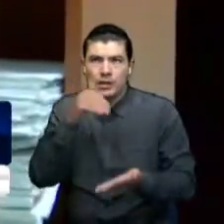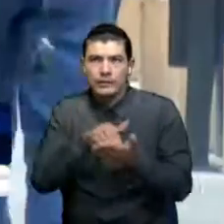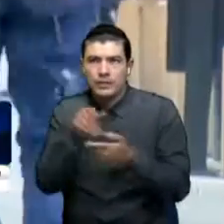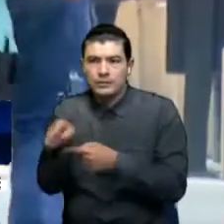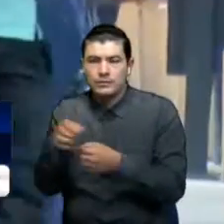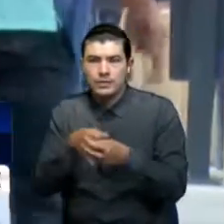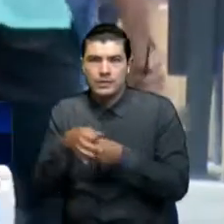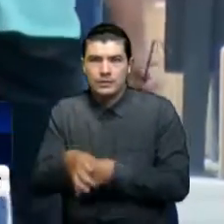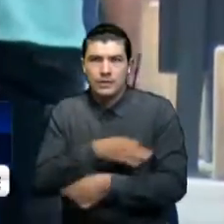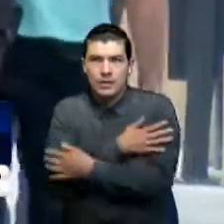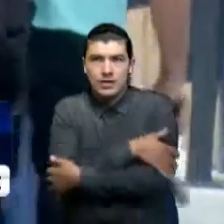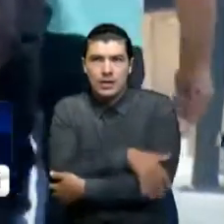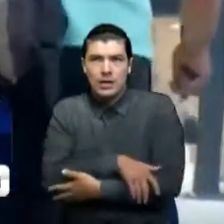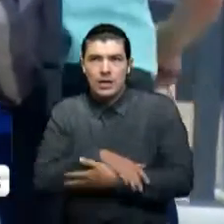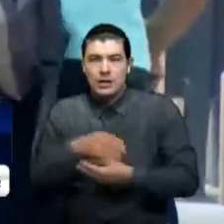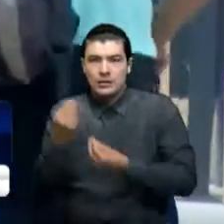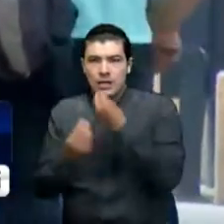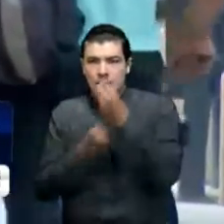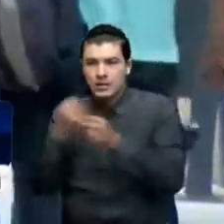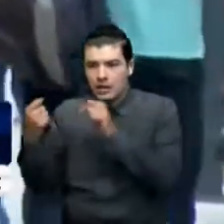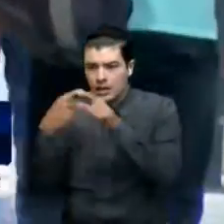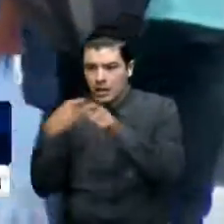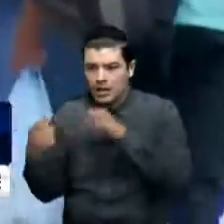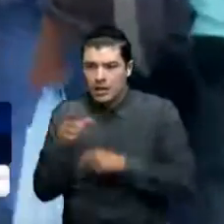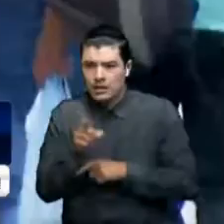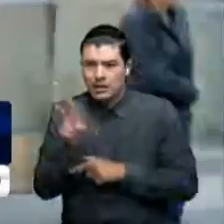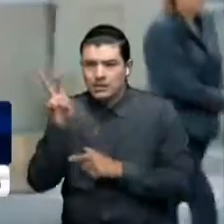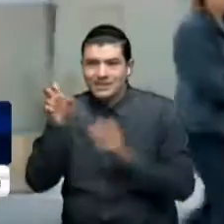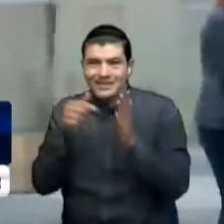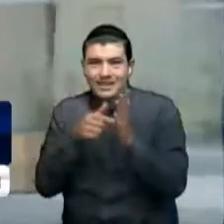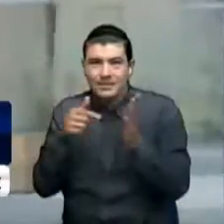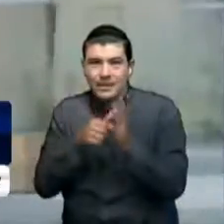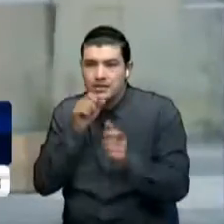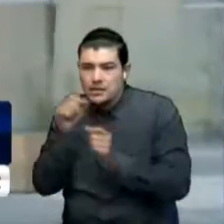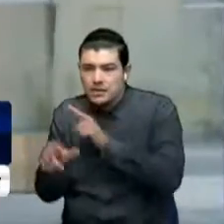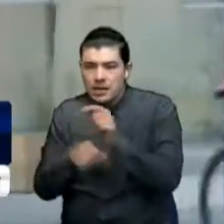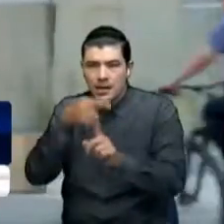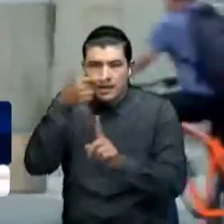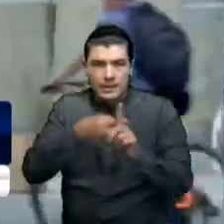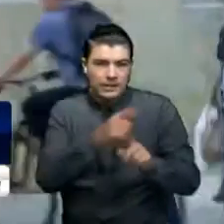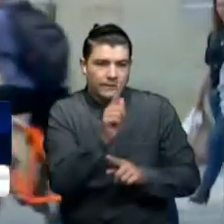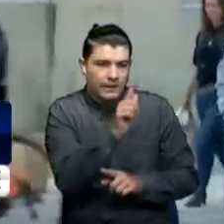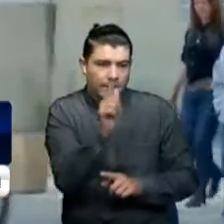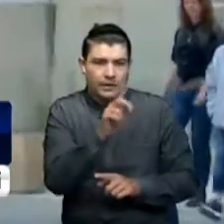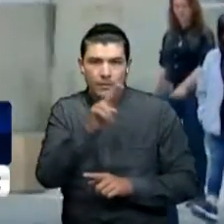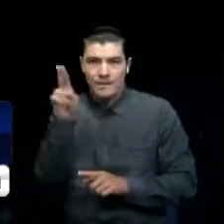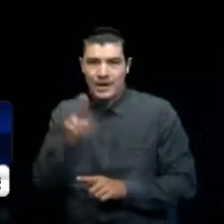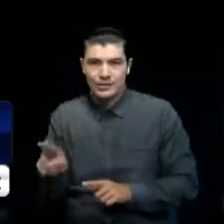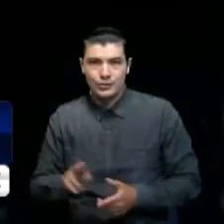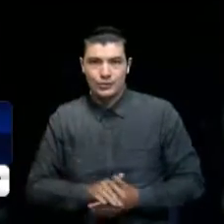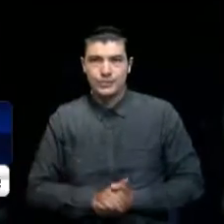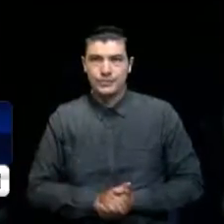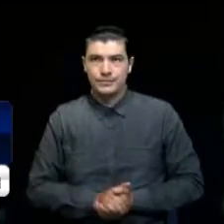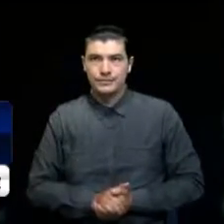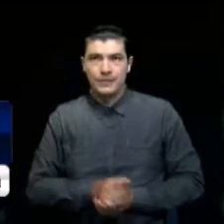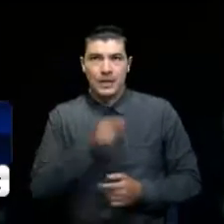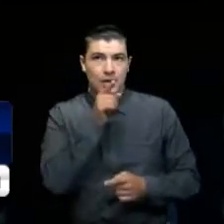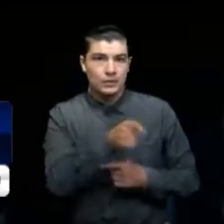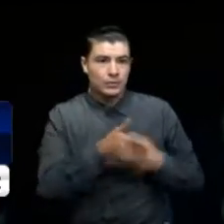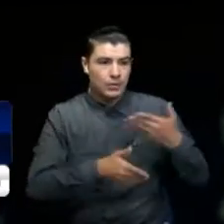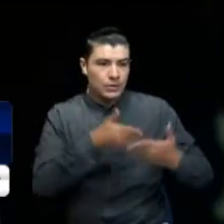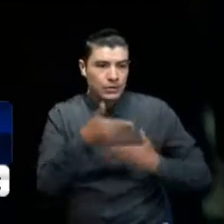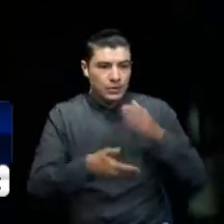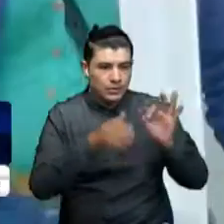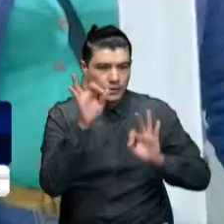de pamplona se realizarán de manera digital 17.000 encuestas en los meses de febrero y marzo el proceso